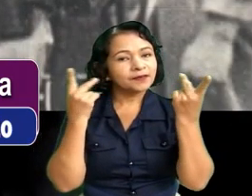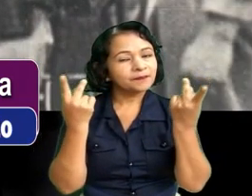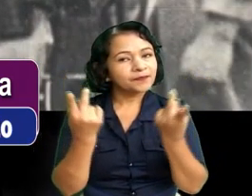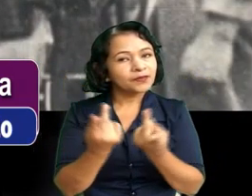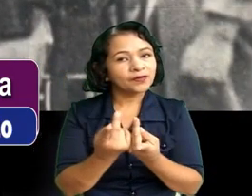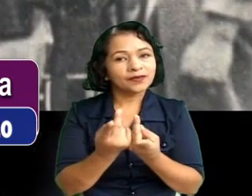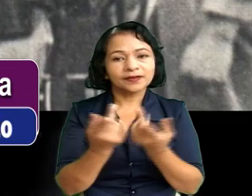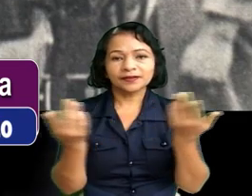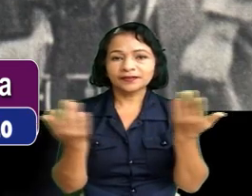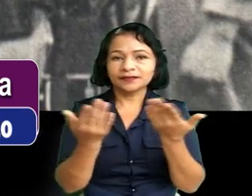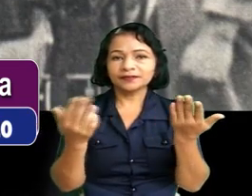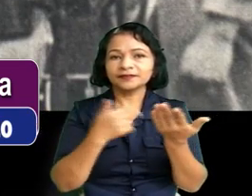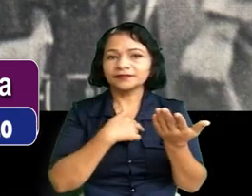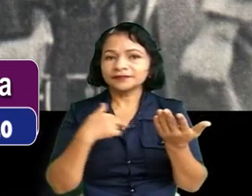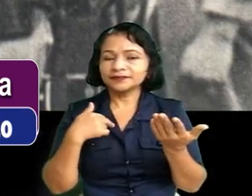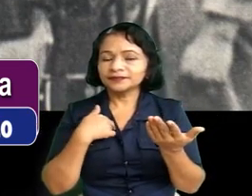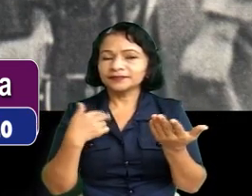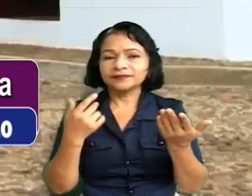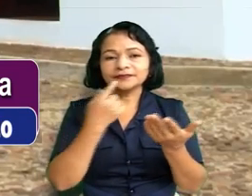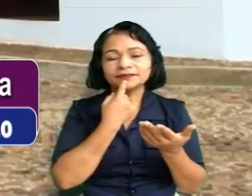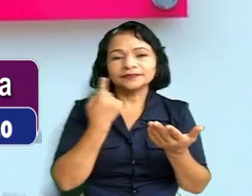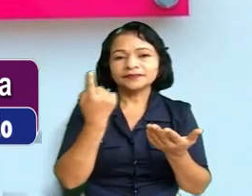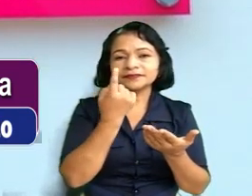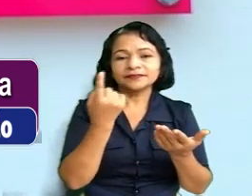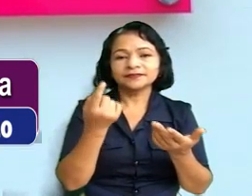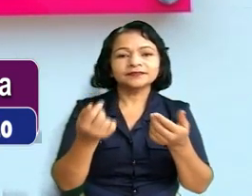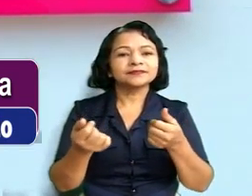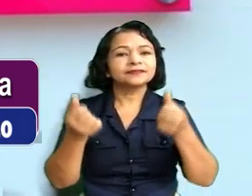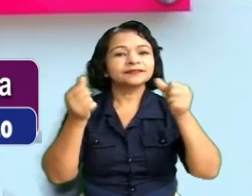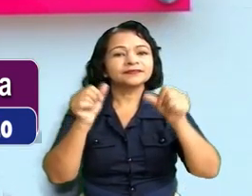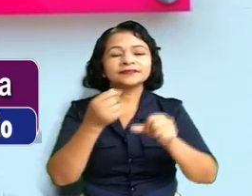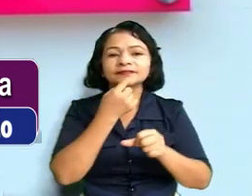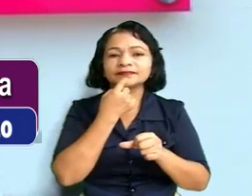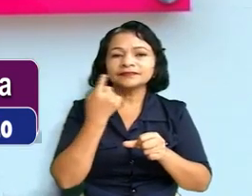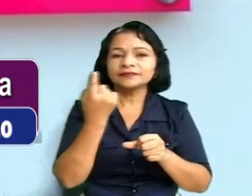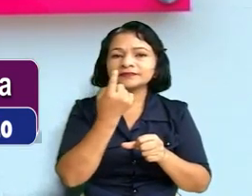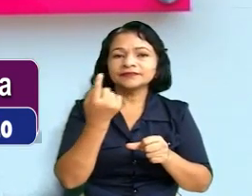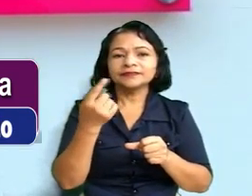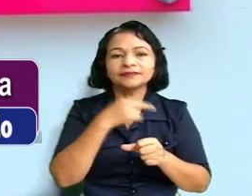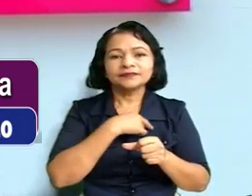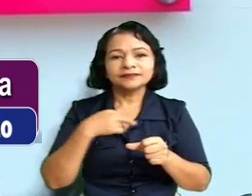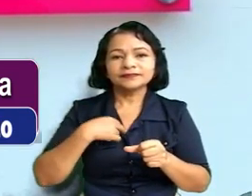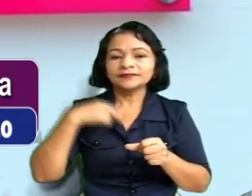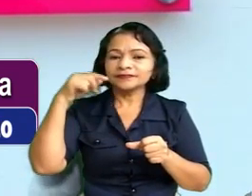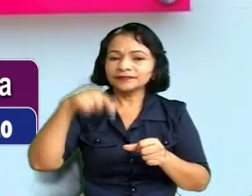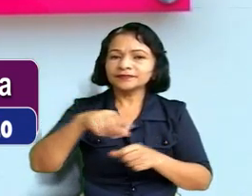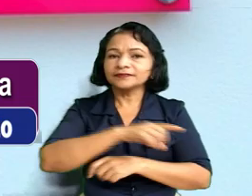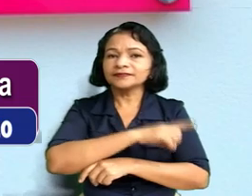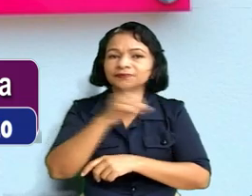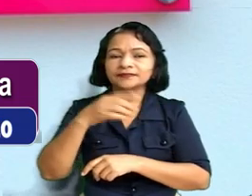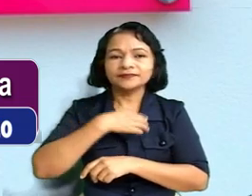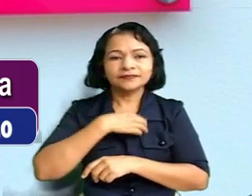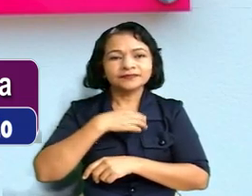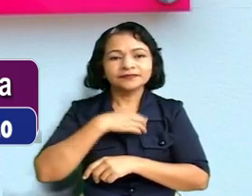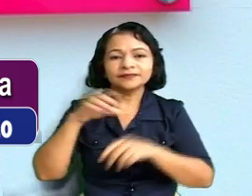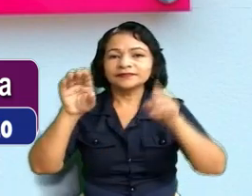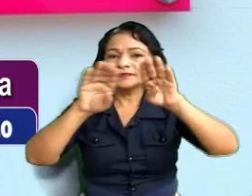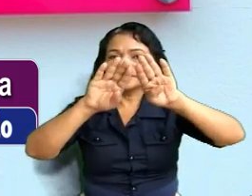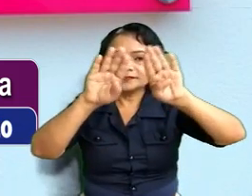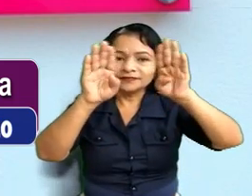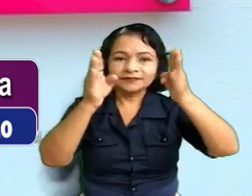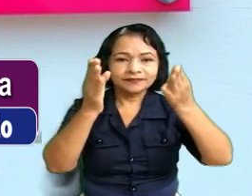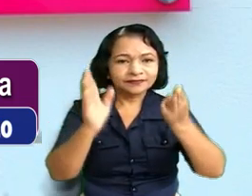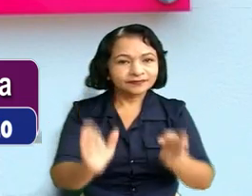tomando se ha llevado, pero quien deja los pilares, o sea, a eso que hoy somos nosotras, es ella. O